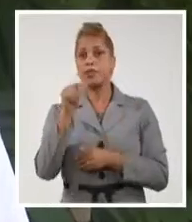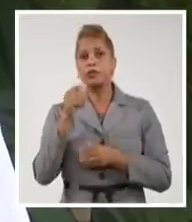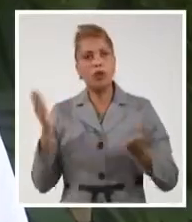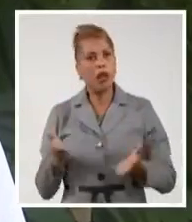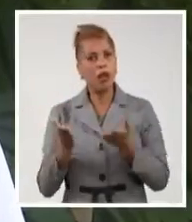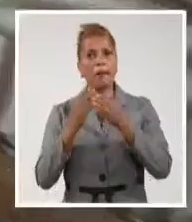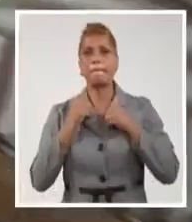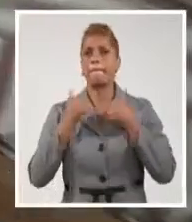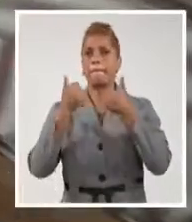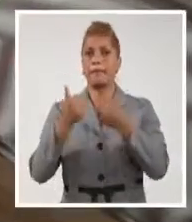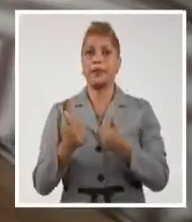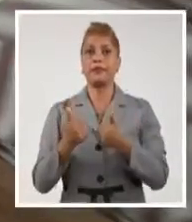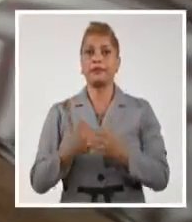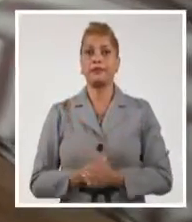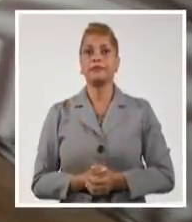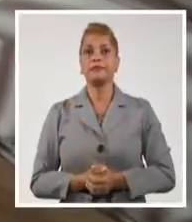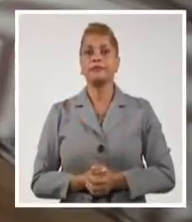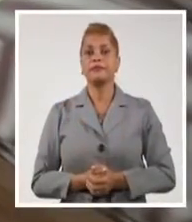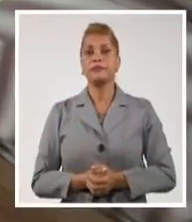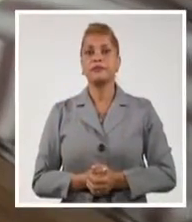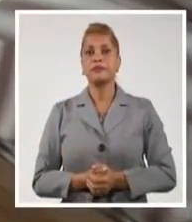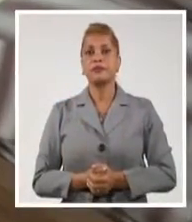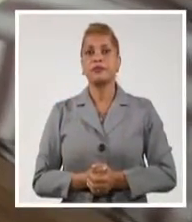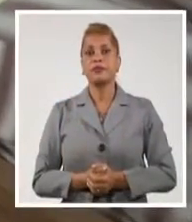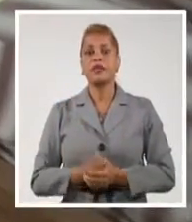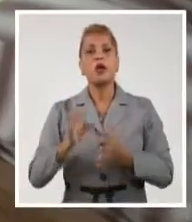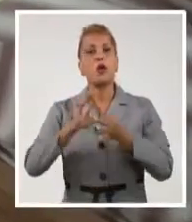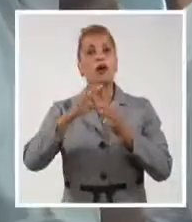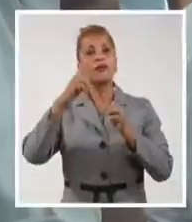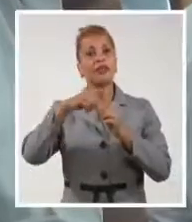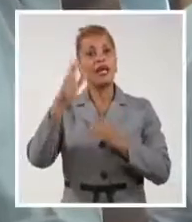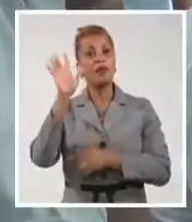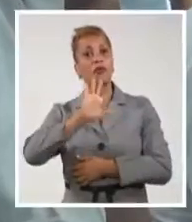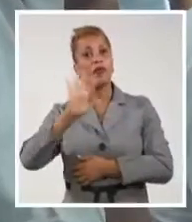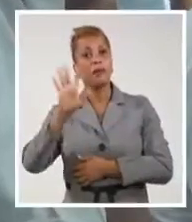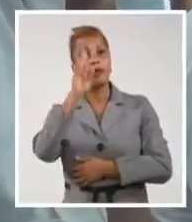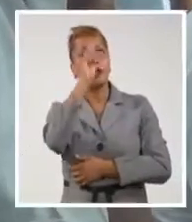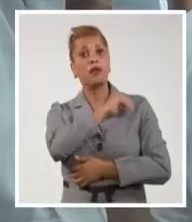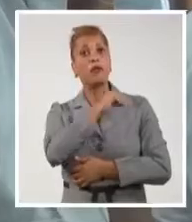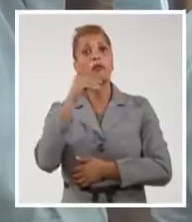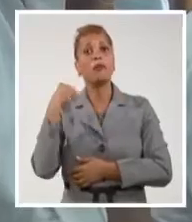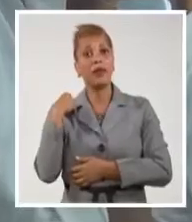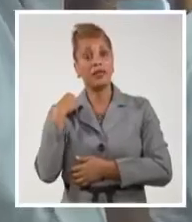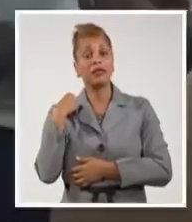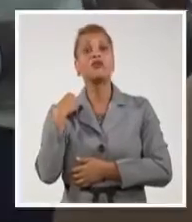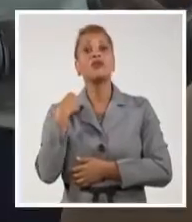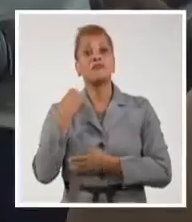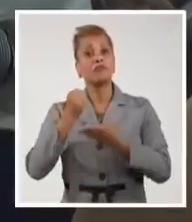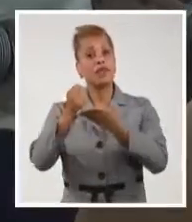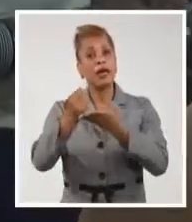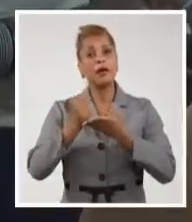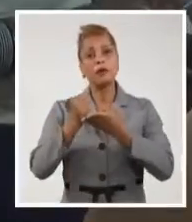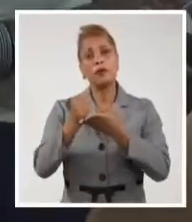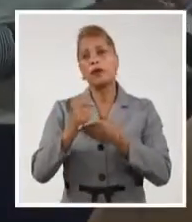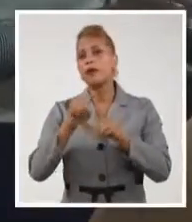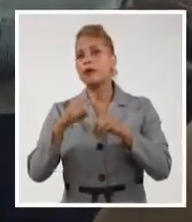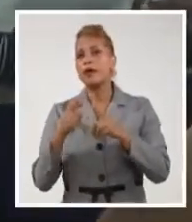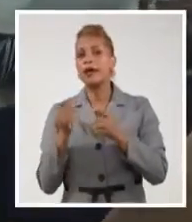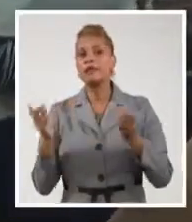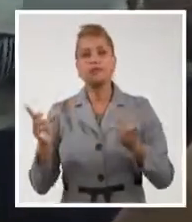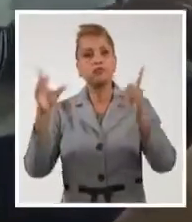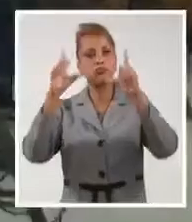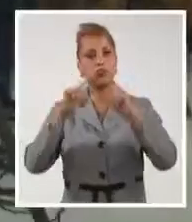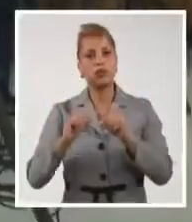recupere satisfactoriamente. Despide Guantánamo a este ejército de la solidaridad, a quien con su gesto de humanismo hacen historia.